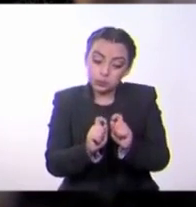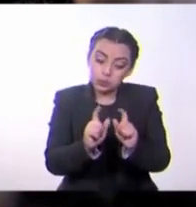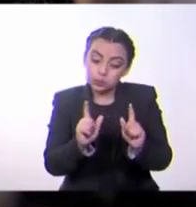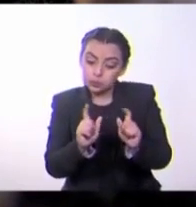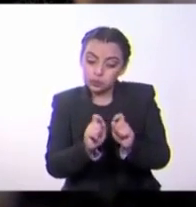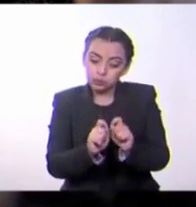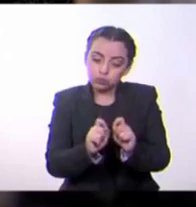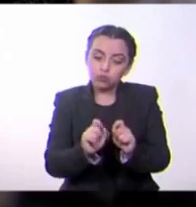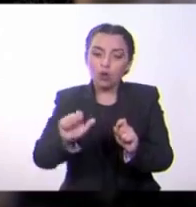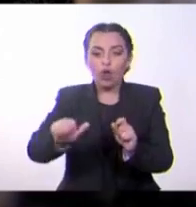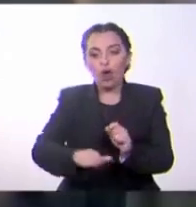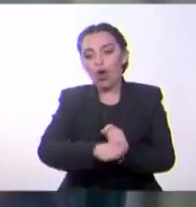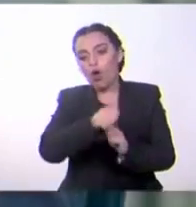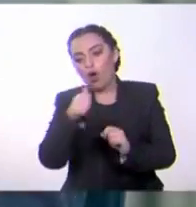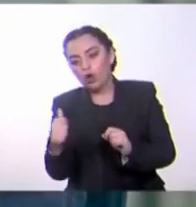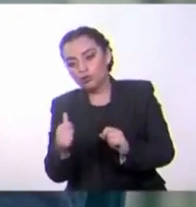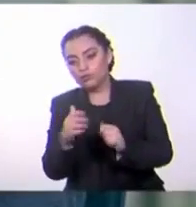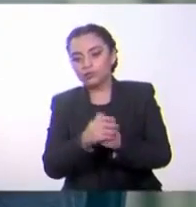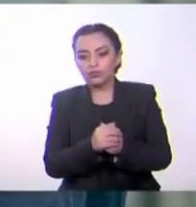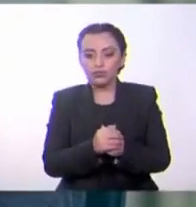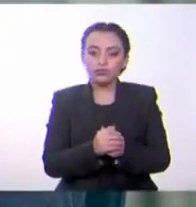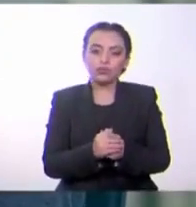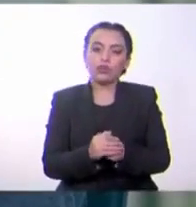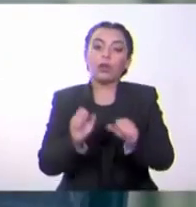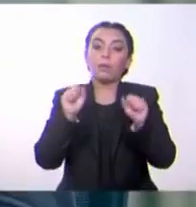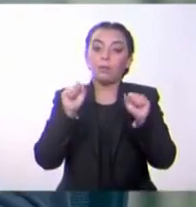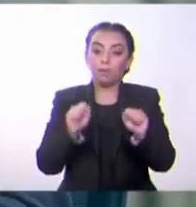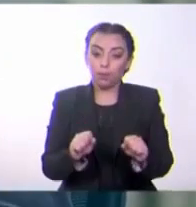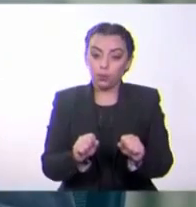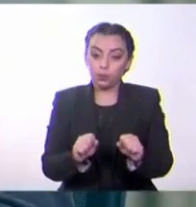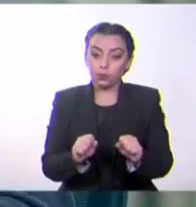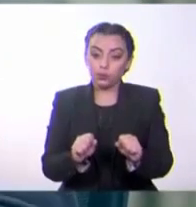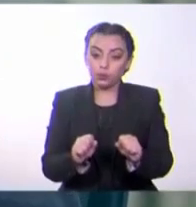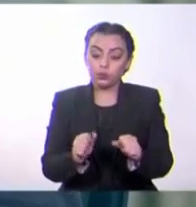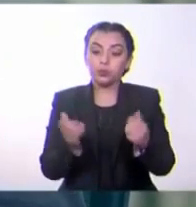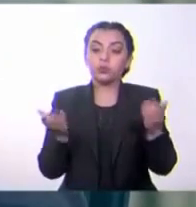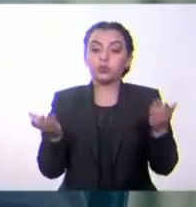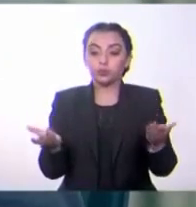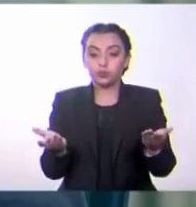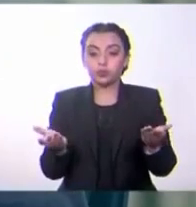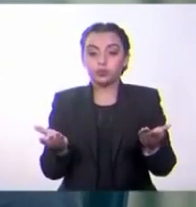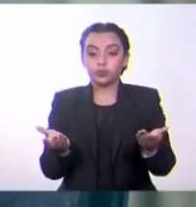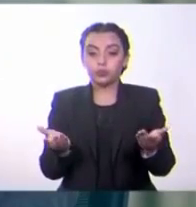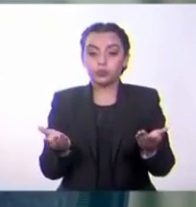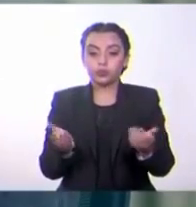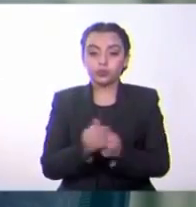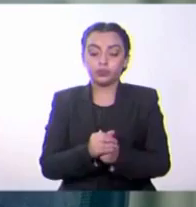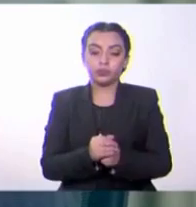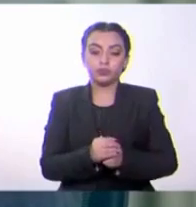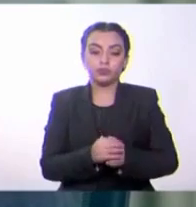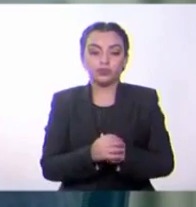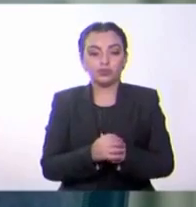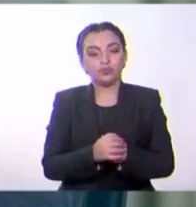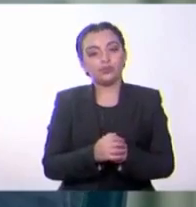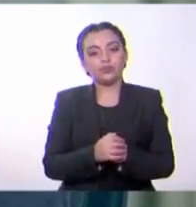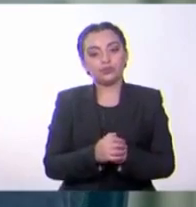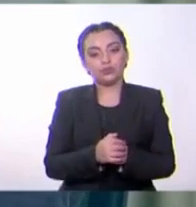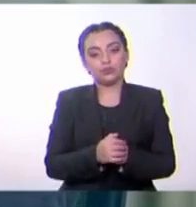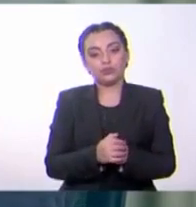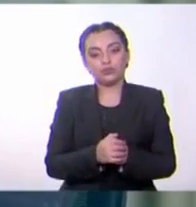son muy complejos, pero que pueden ser medibles. La infiltración también está relacionada con